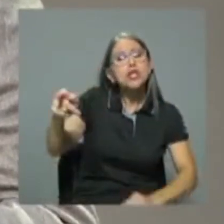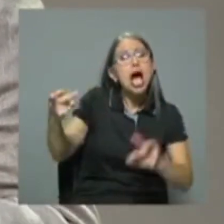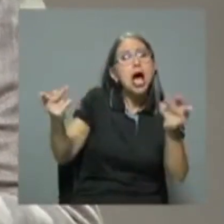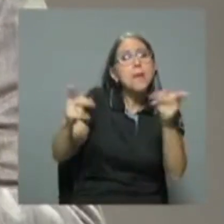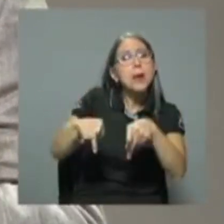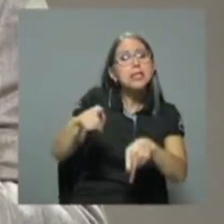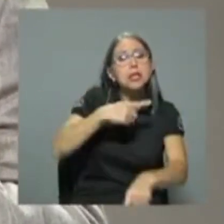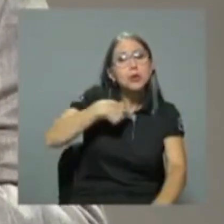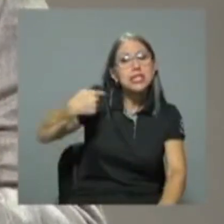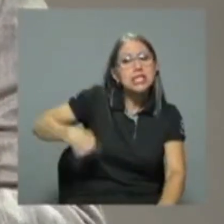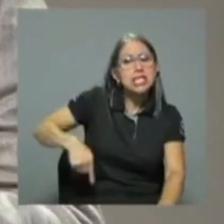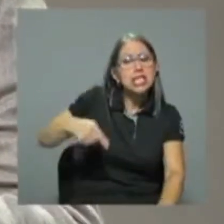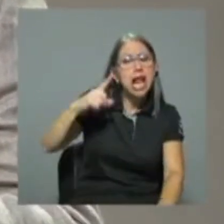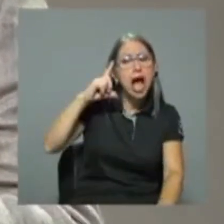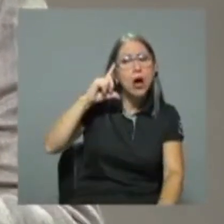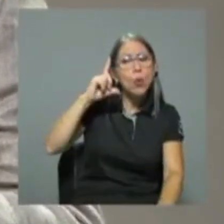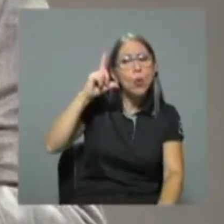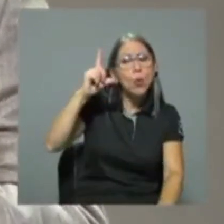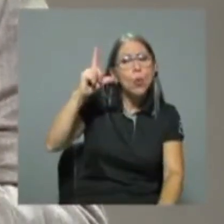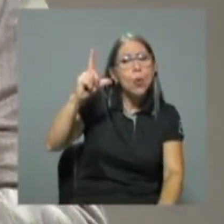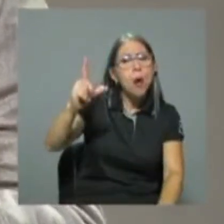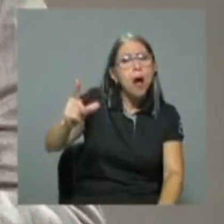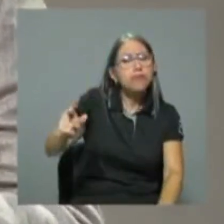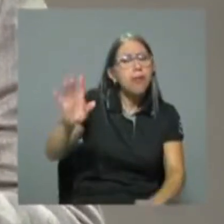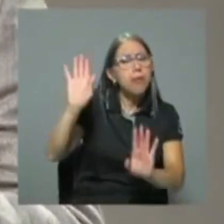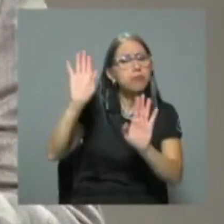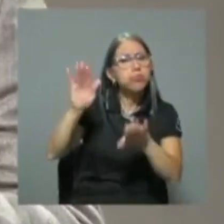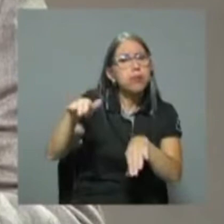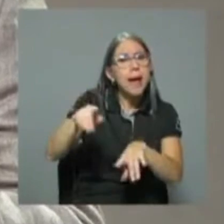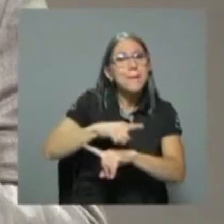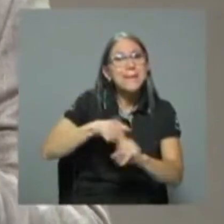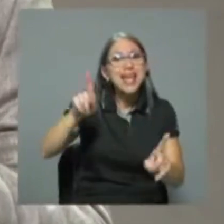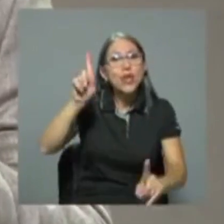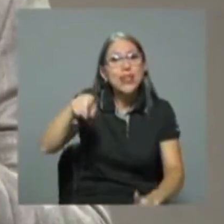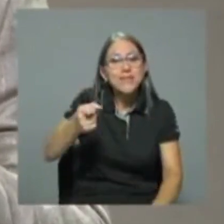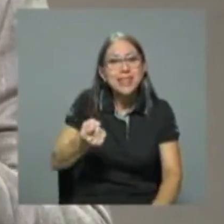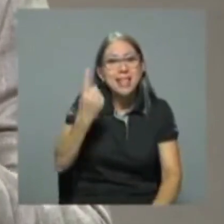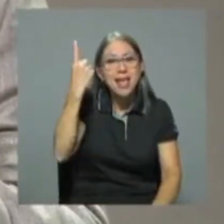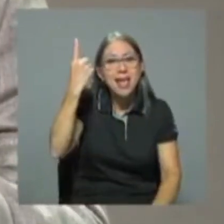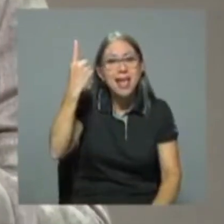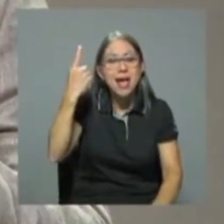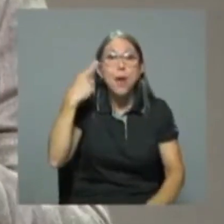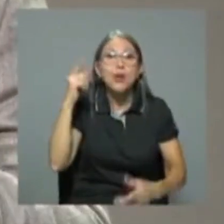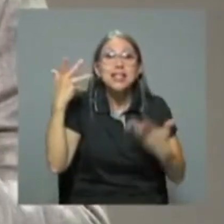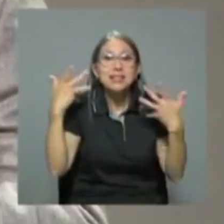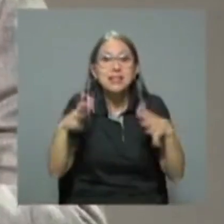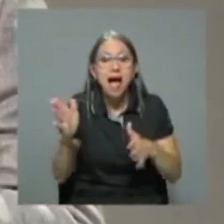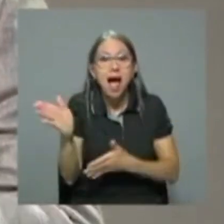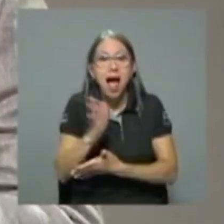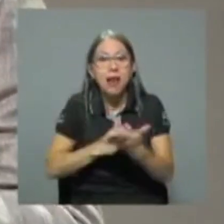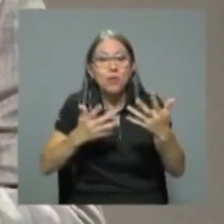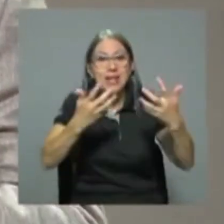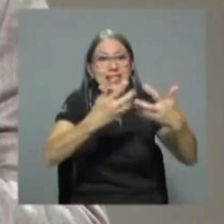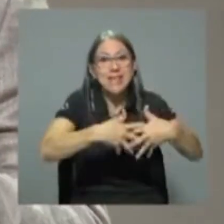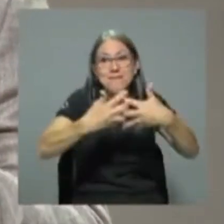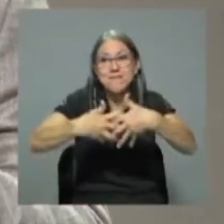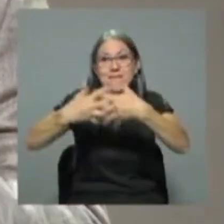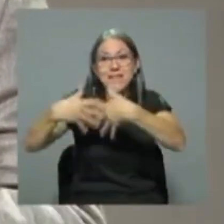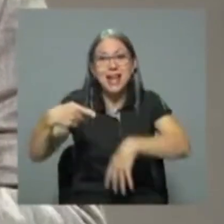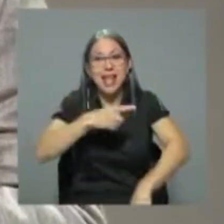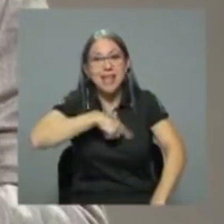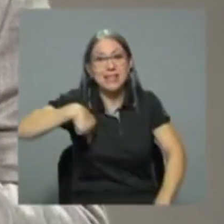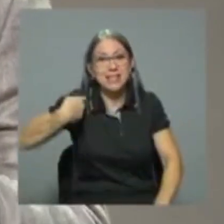como algo muy lejano, pero había que entenderlo porque ya algunas empresas, fábricas en China estaban